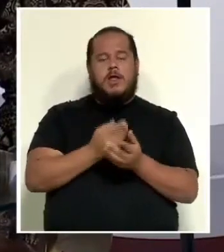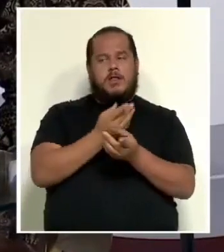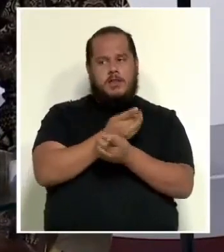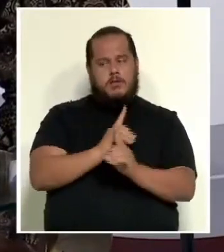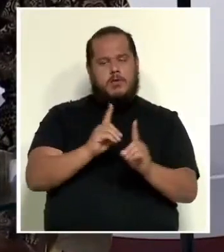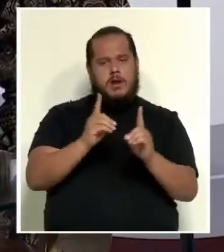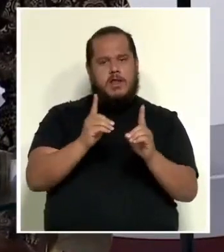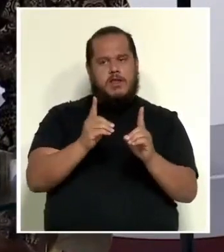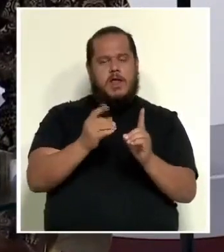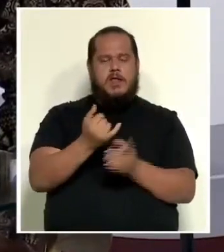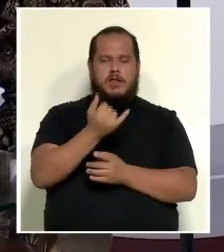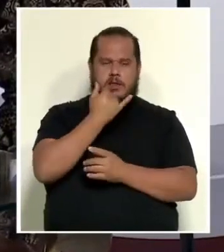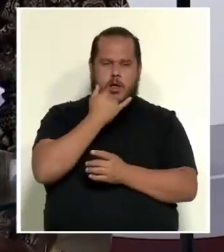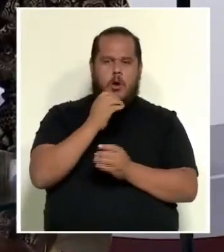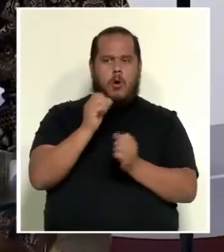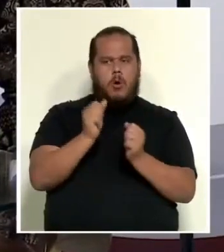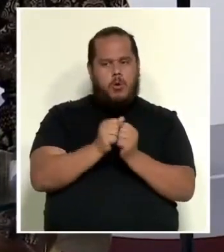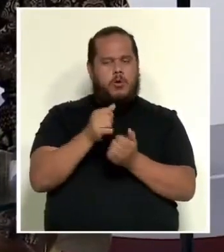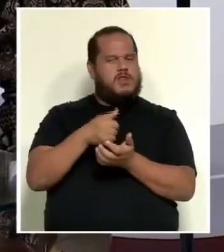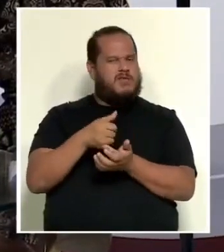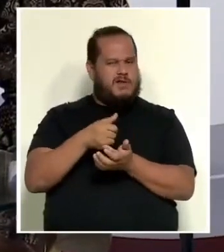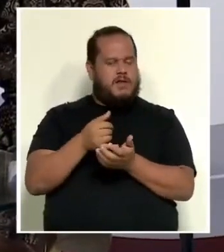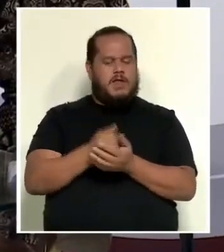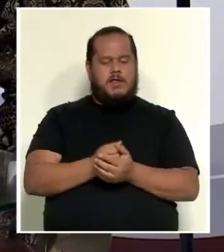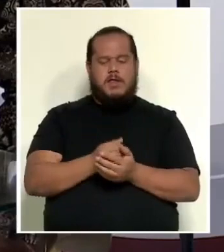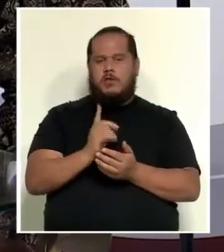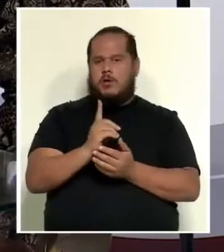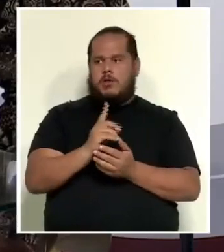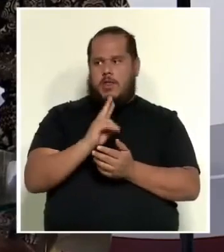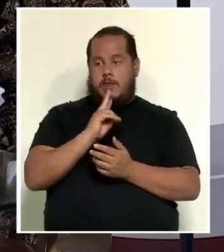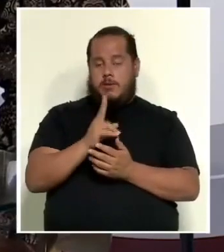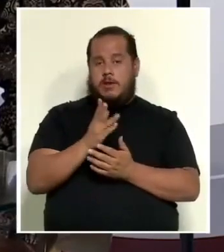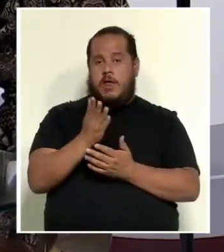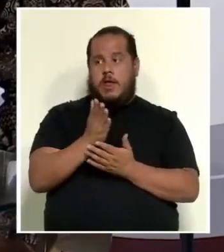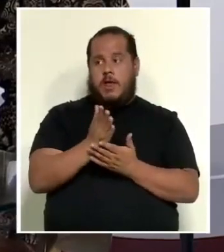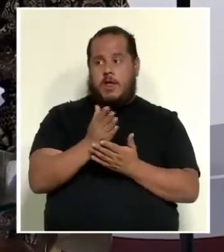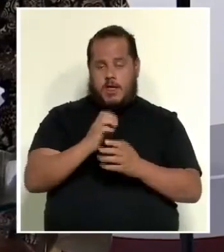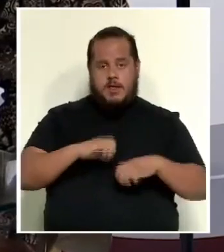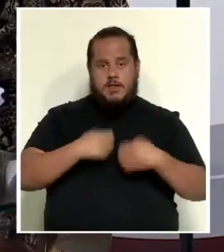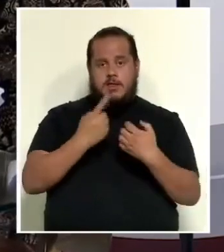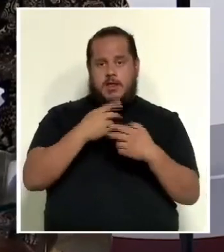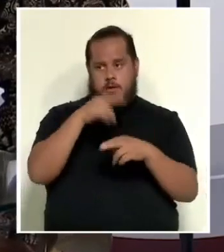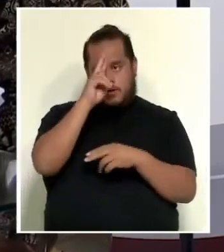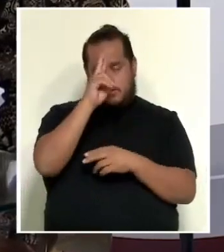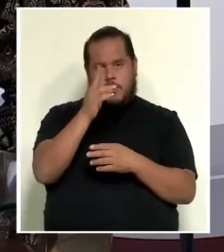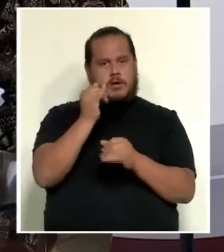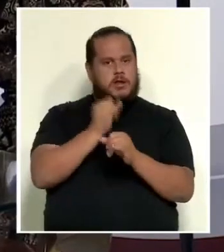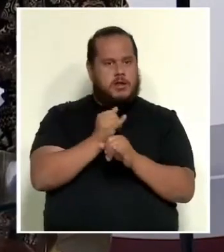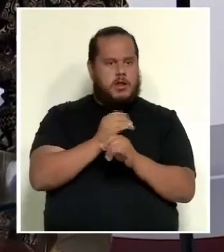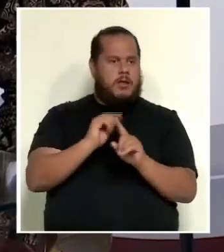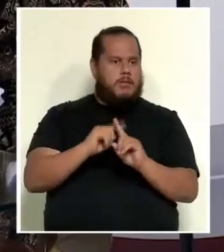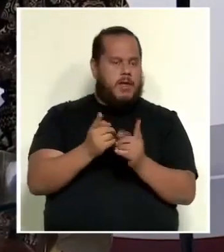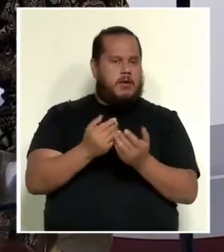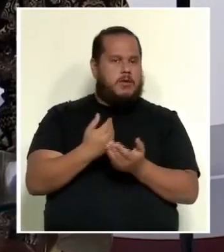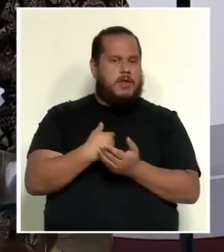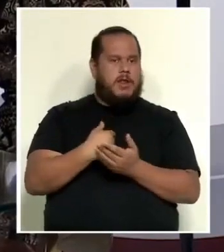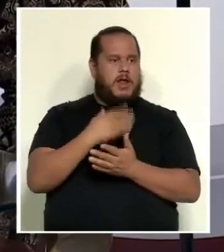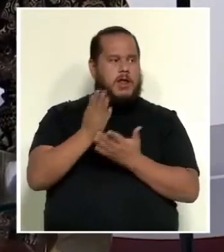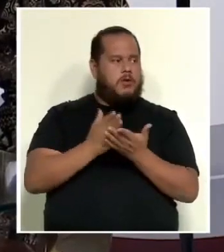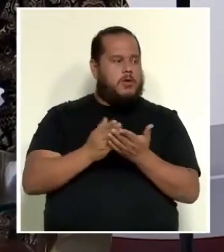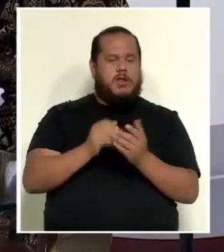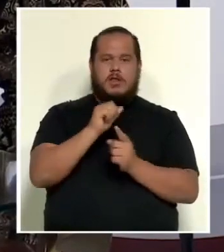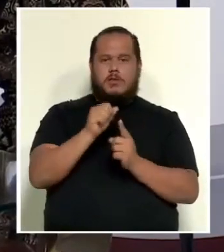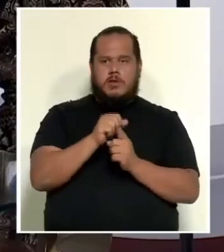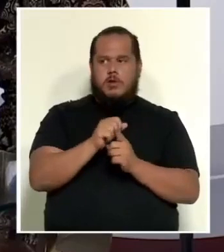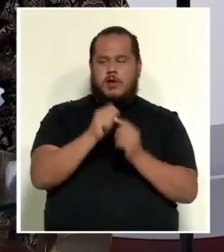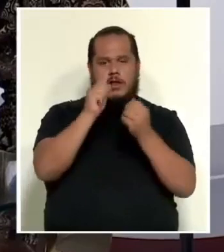democracias defectuosas o con debilidades, ¿verdad? En donde ciertamente hay un respeto a las instituciones y demás, pero hay aspectos y